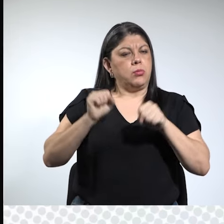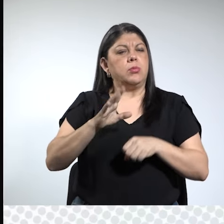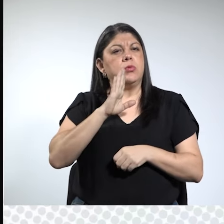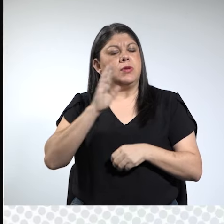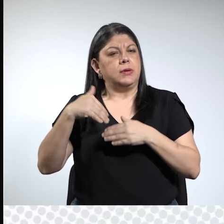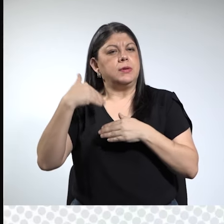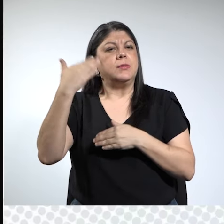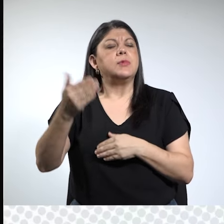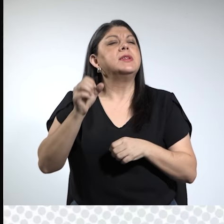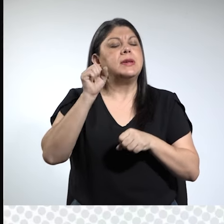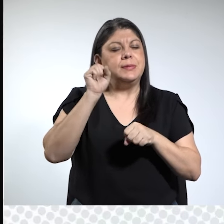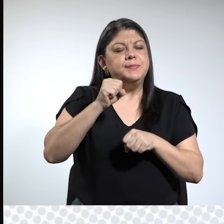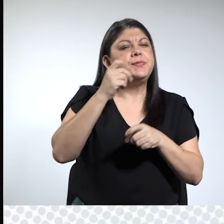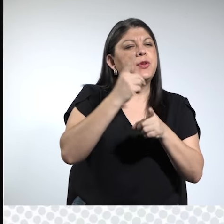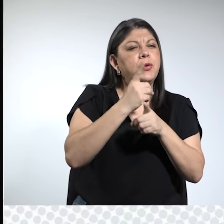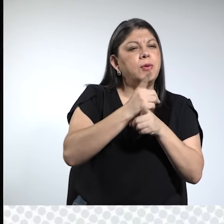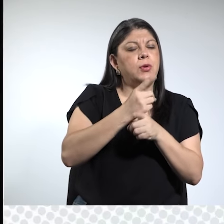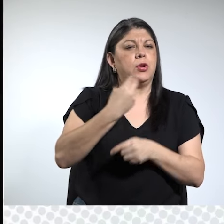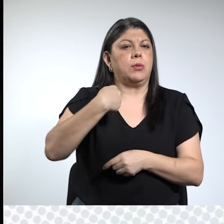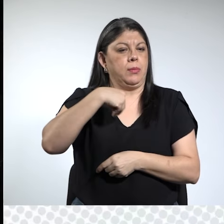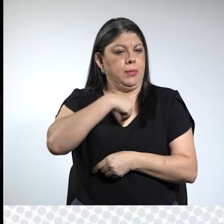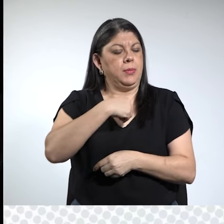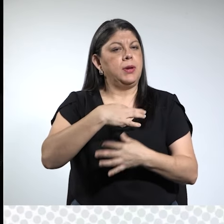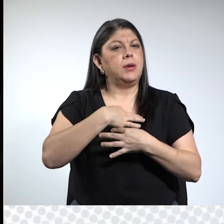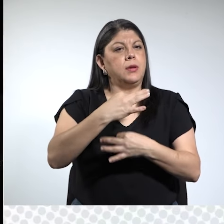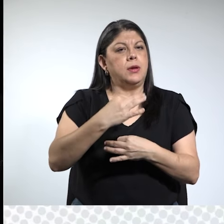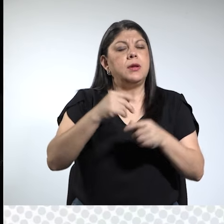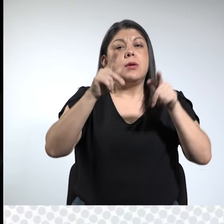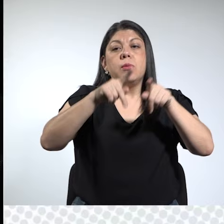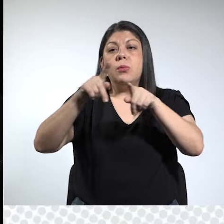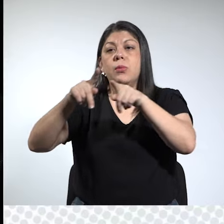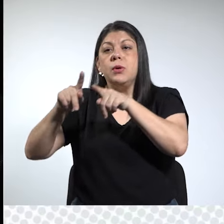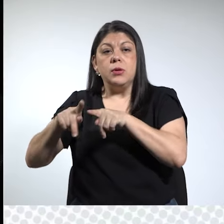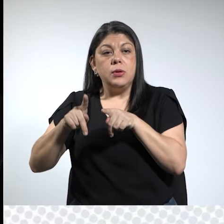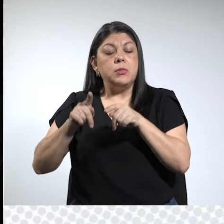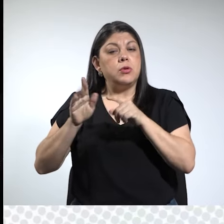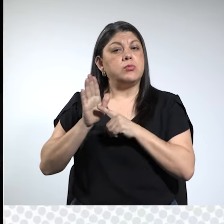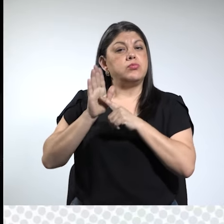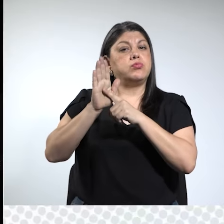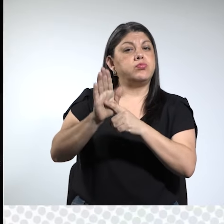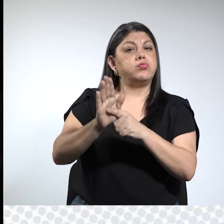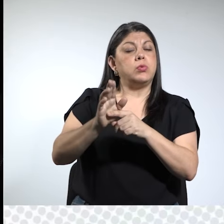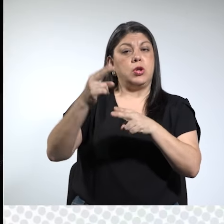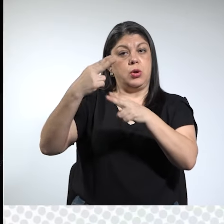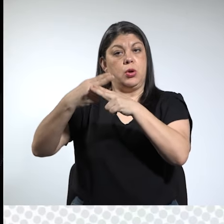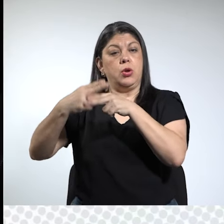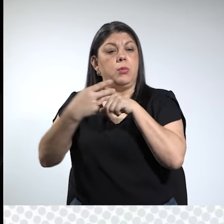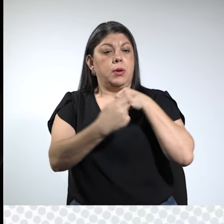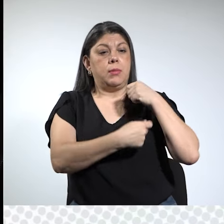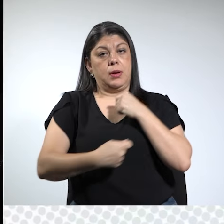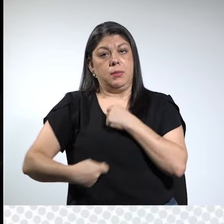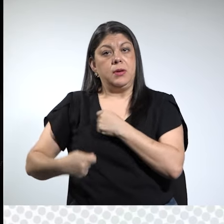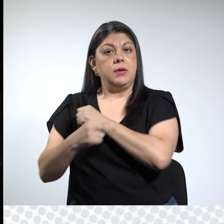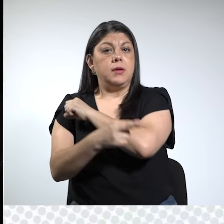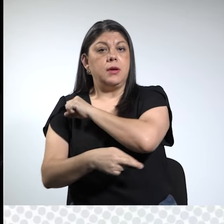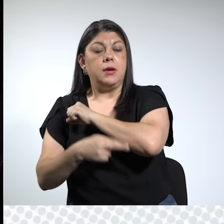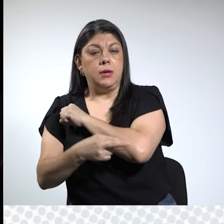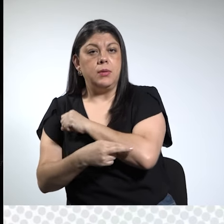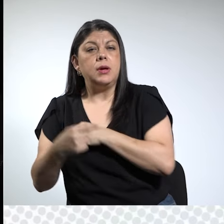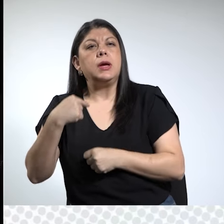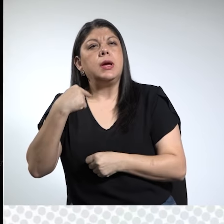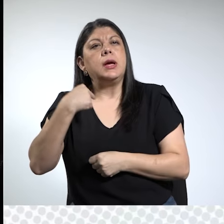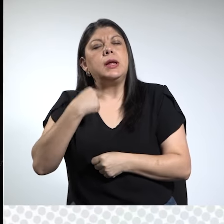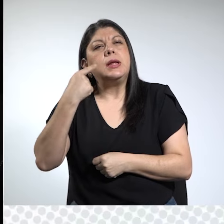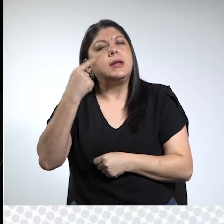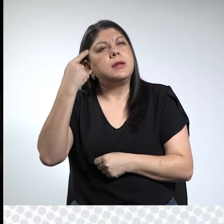ahora. Sí, porque eso justamente me interesa. Cuando las personas postulan su nombre para la presidencia de la República, uno dice, tienen